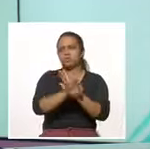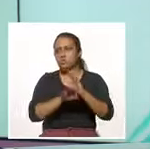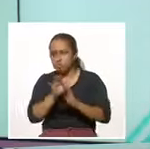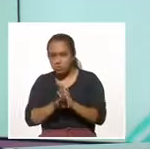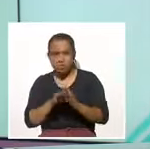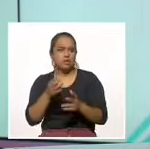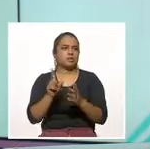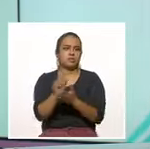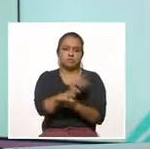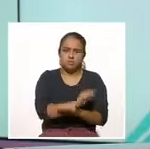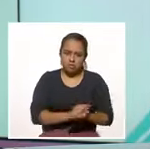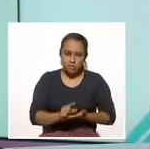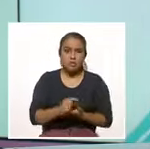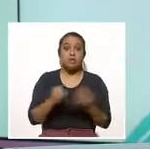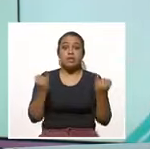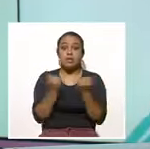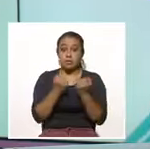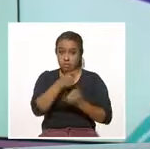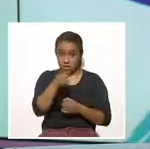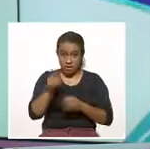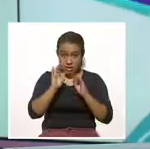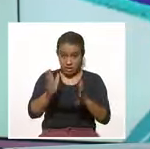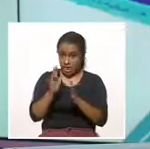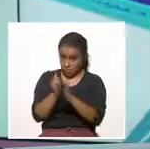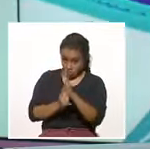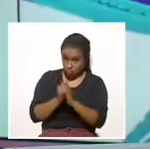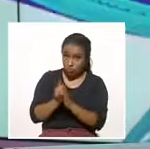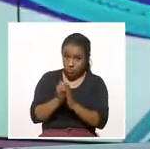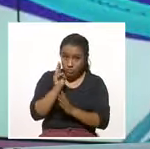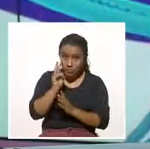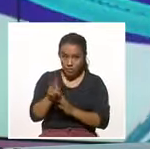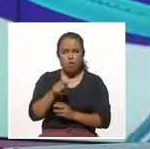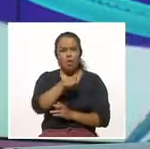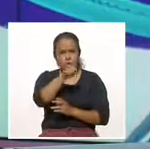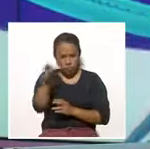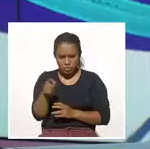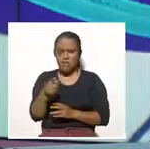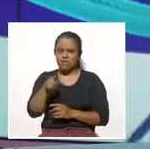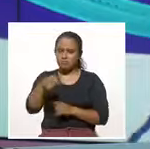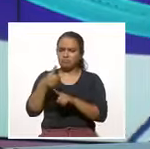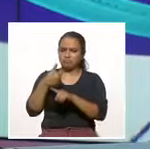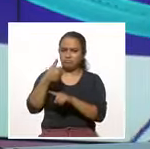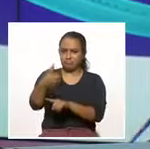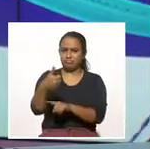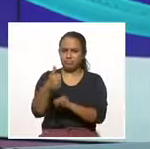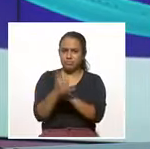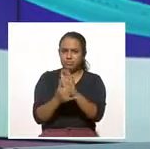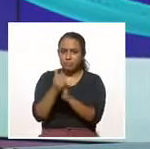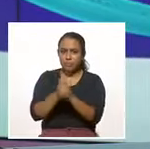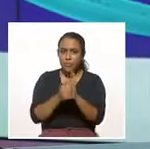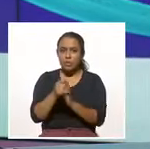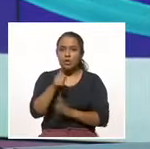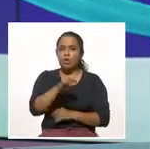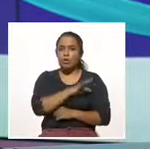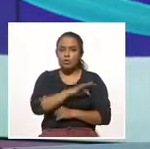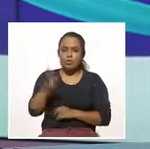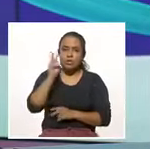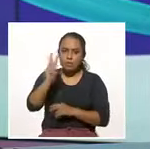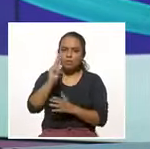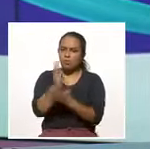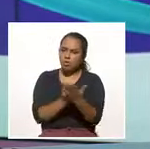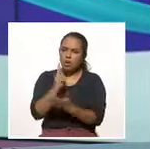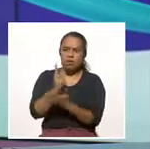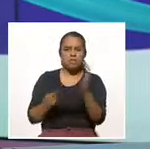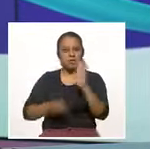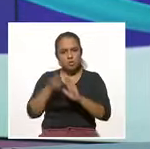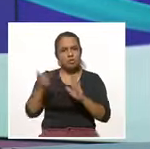Instagram y ahora también, ¿ya se suscribió a nuestro canal de YouTube? Pues vaya y hágalo porque ahí va a poder ver una y otra vez sus programas favoritos de